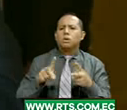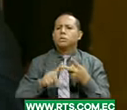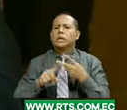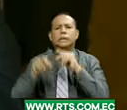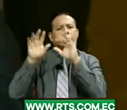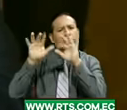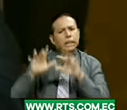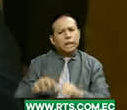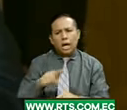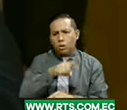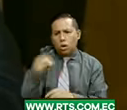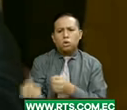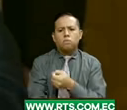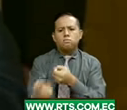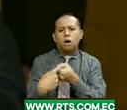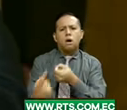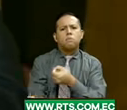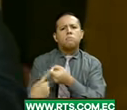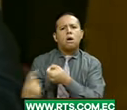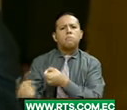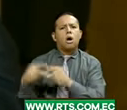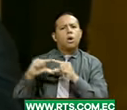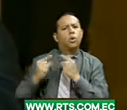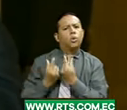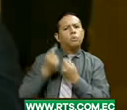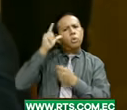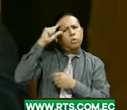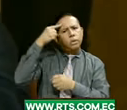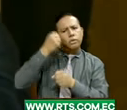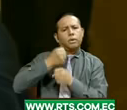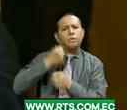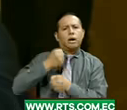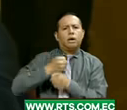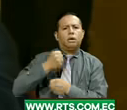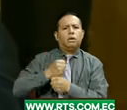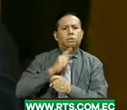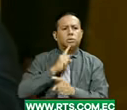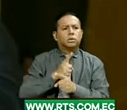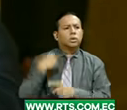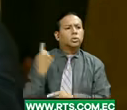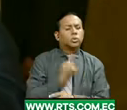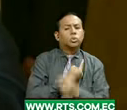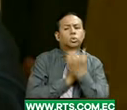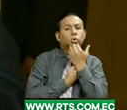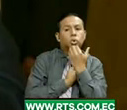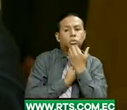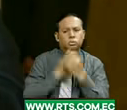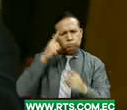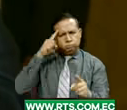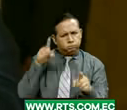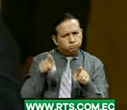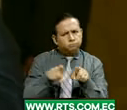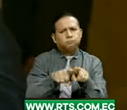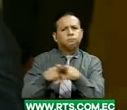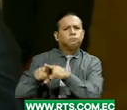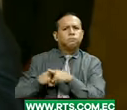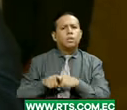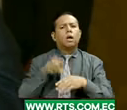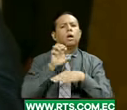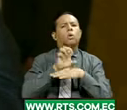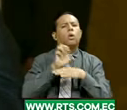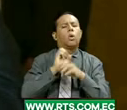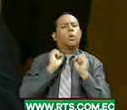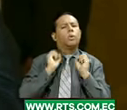Esperamos los mejores resultados de su gestión en función del bien común, ese Ecuador de oportunidades